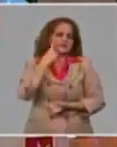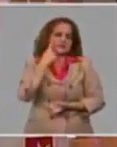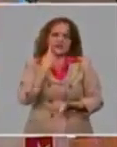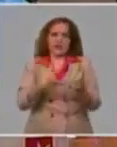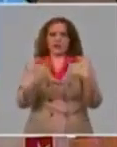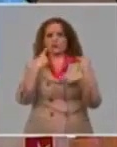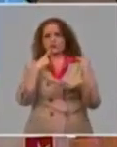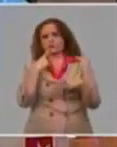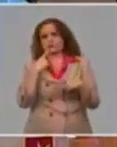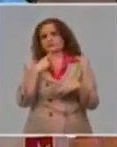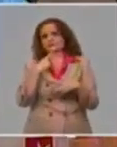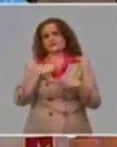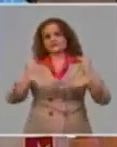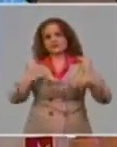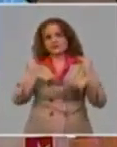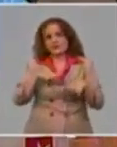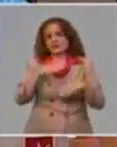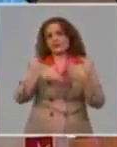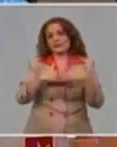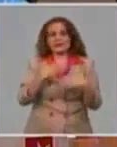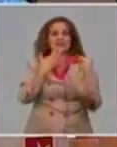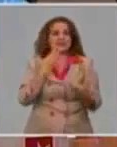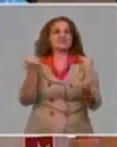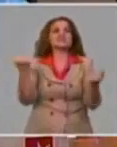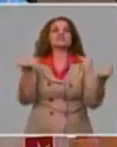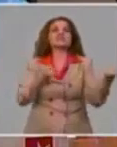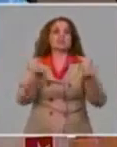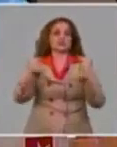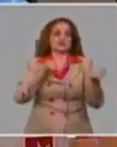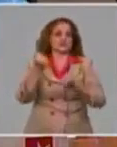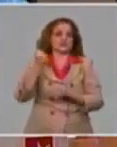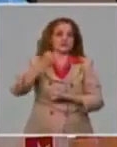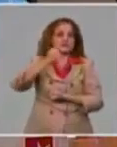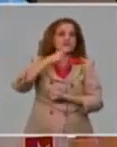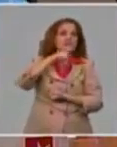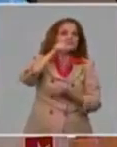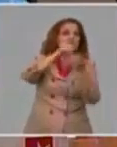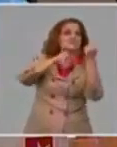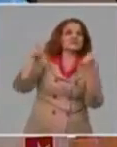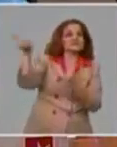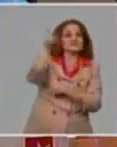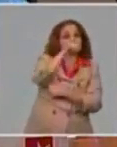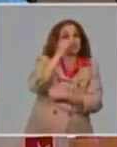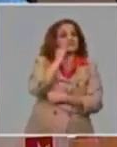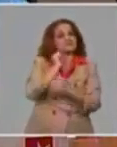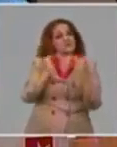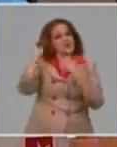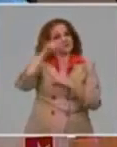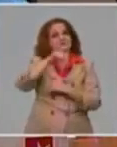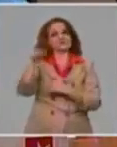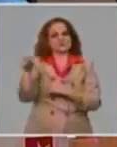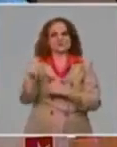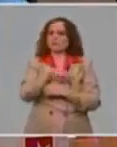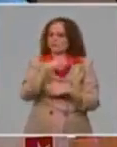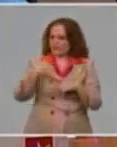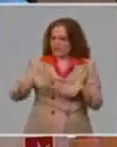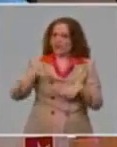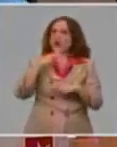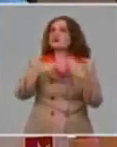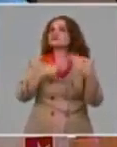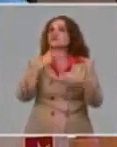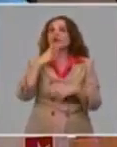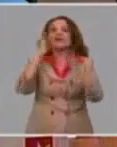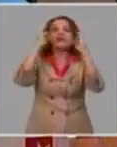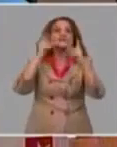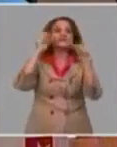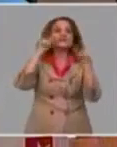transportación, sobre todo para las provincias orientales del país, pero inclusive hay inventarios de cemento en fábrica, fundamentalmente en Cienfuegos, en Siguaney